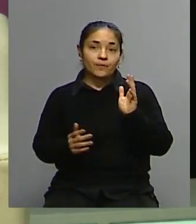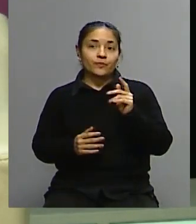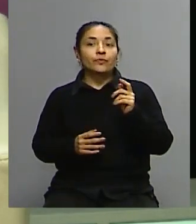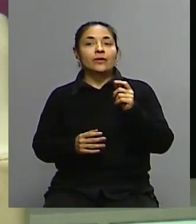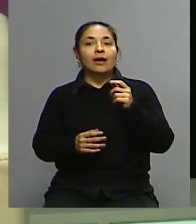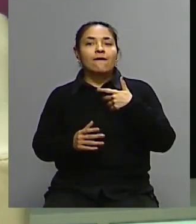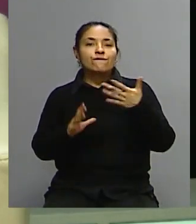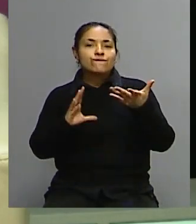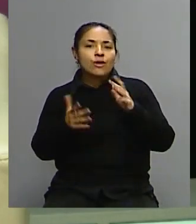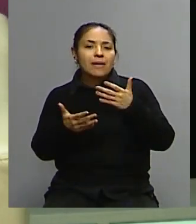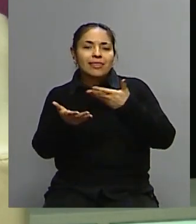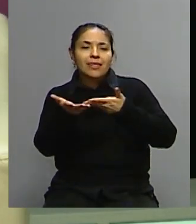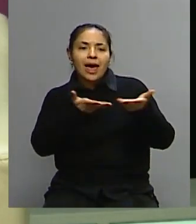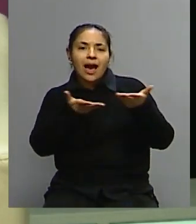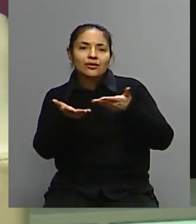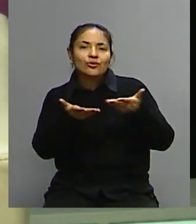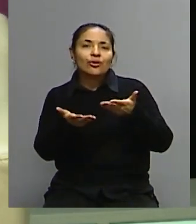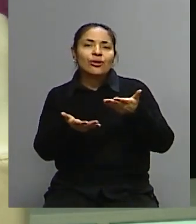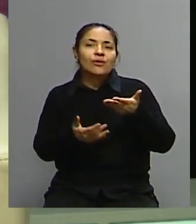trato, estamos tan...